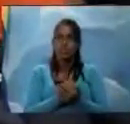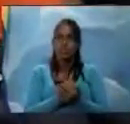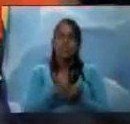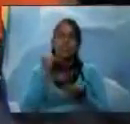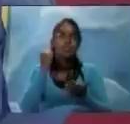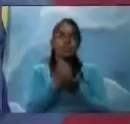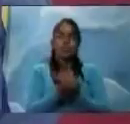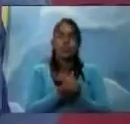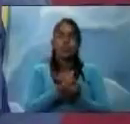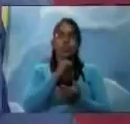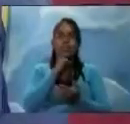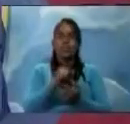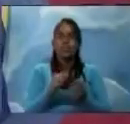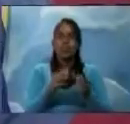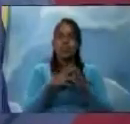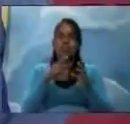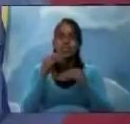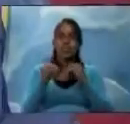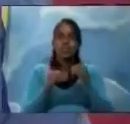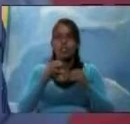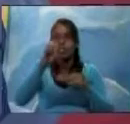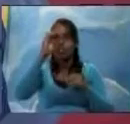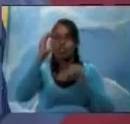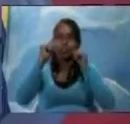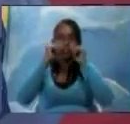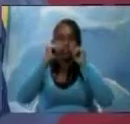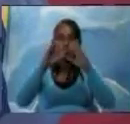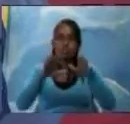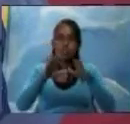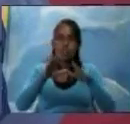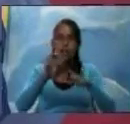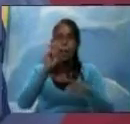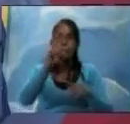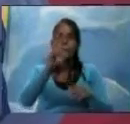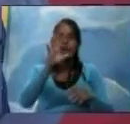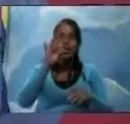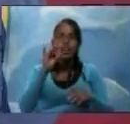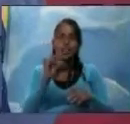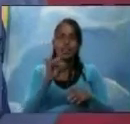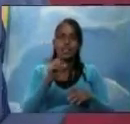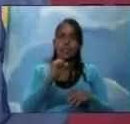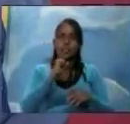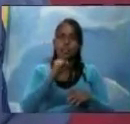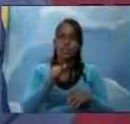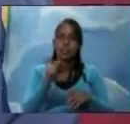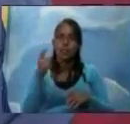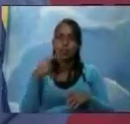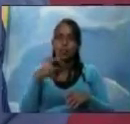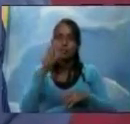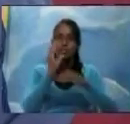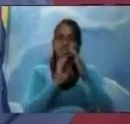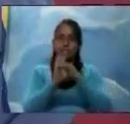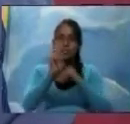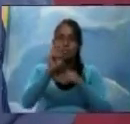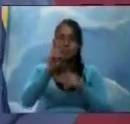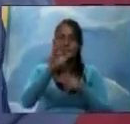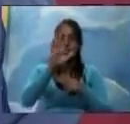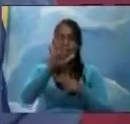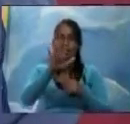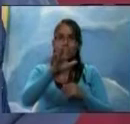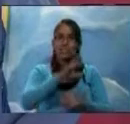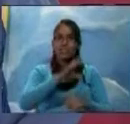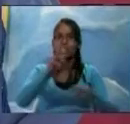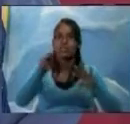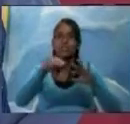Adelante, pastor. Gloria a Dios, que Dios nos bendiga. Amén. Dice el 28 y 29 del capítulo 25 de